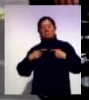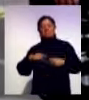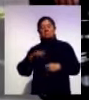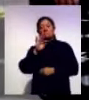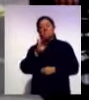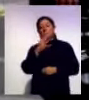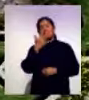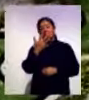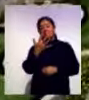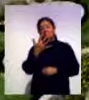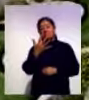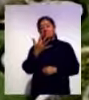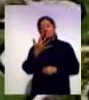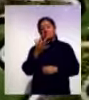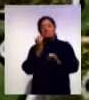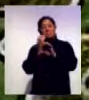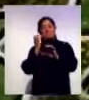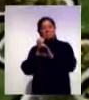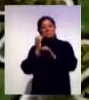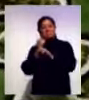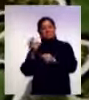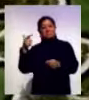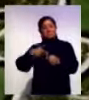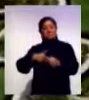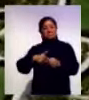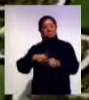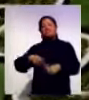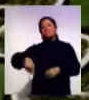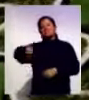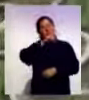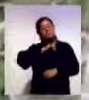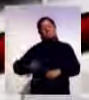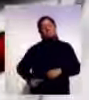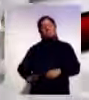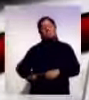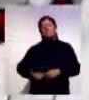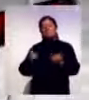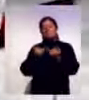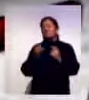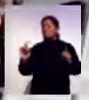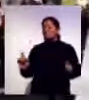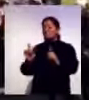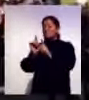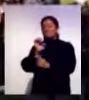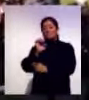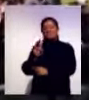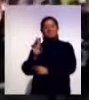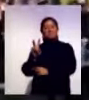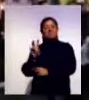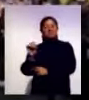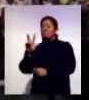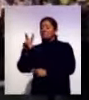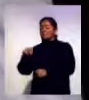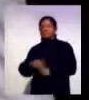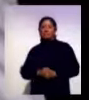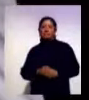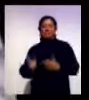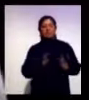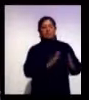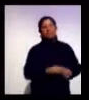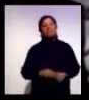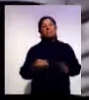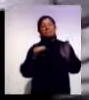pipas con hidrocarburos, pugna en la que murieron 9 simpatizantes de Evo Morales. Miles de policías y gendarmes